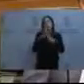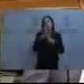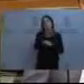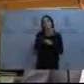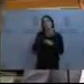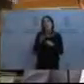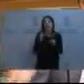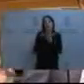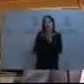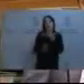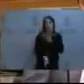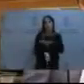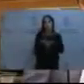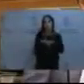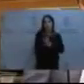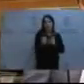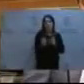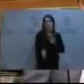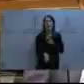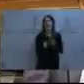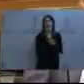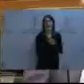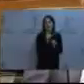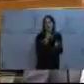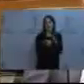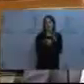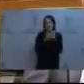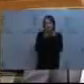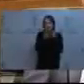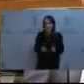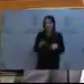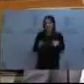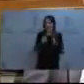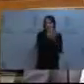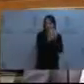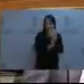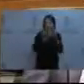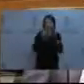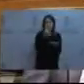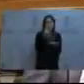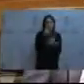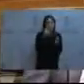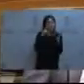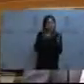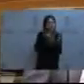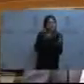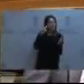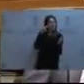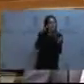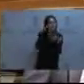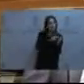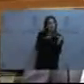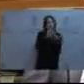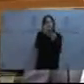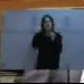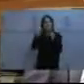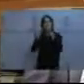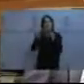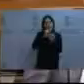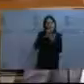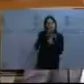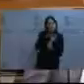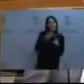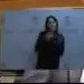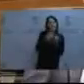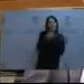calidad. Entonces, vamos a volver a los datos. Y cuando volvemos a los datos, vemos que la tasa de temporalidad en Asturias es del